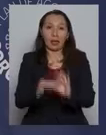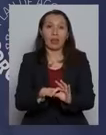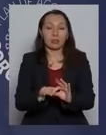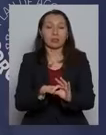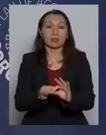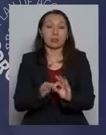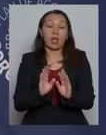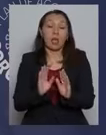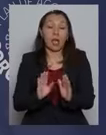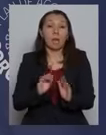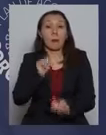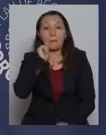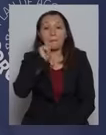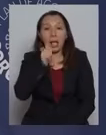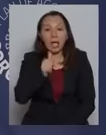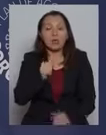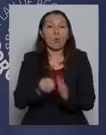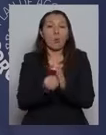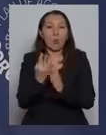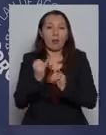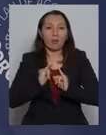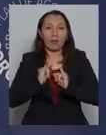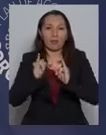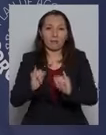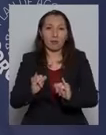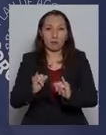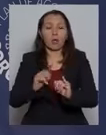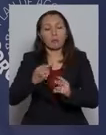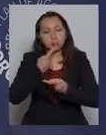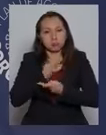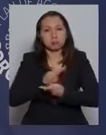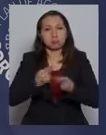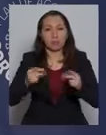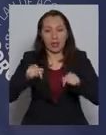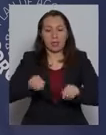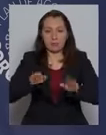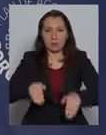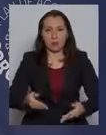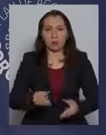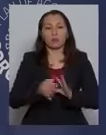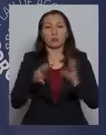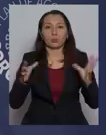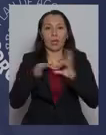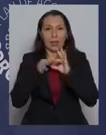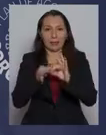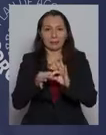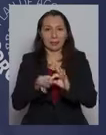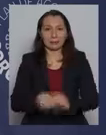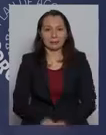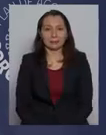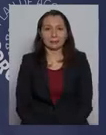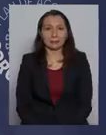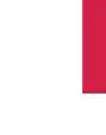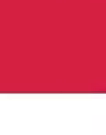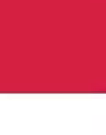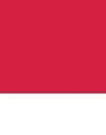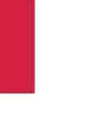y esperar para mañana para el nuevo reporte que emitiremos desde aquí. Muchas gracias.